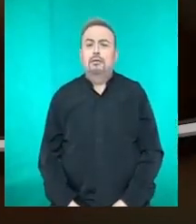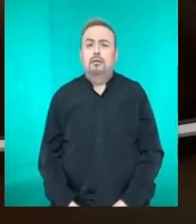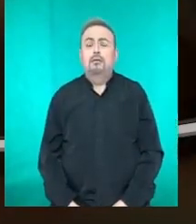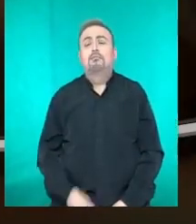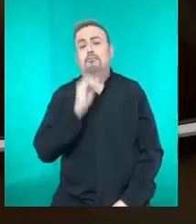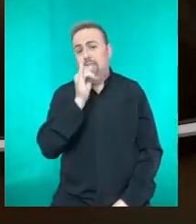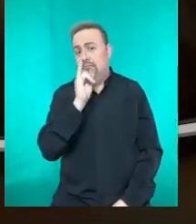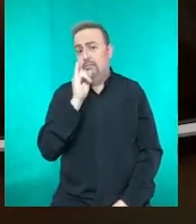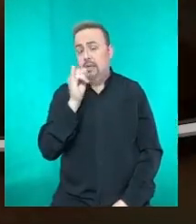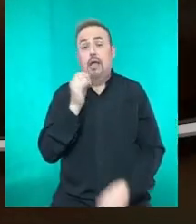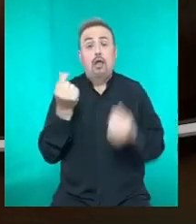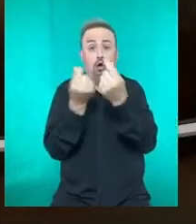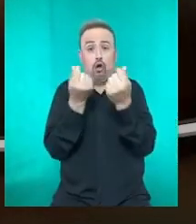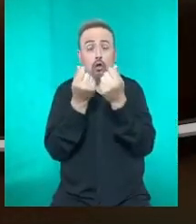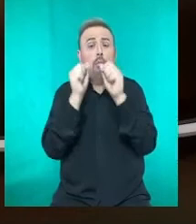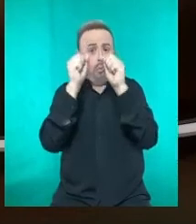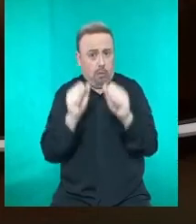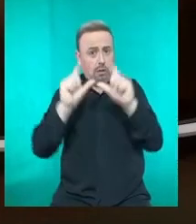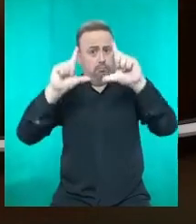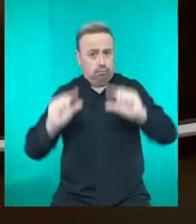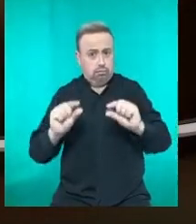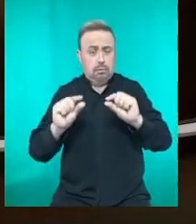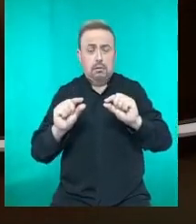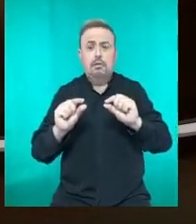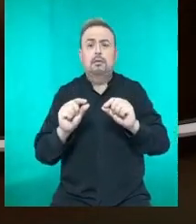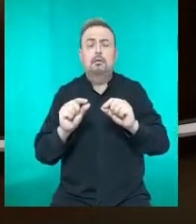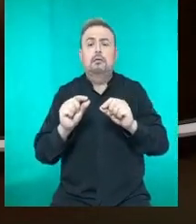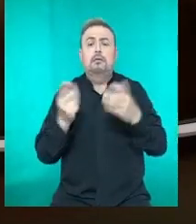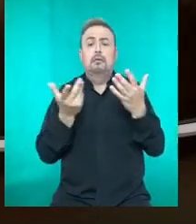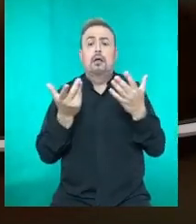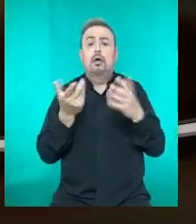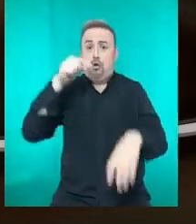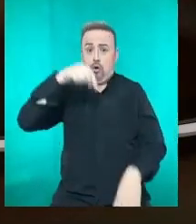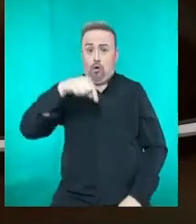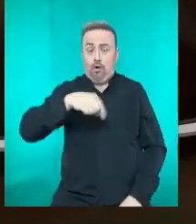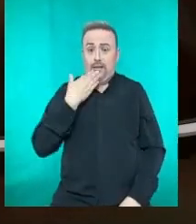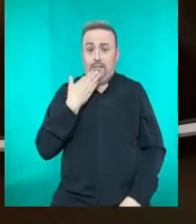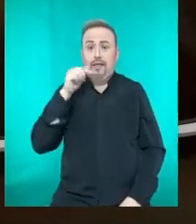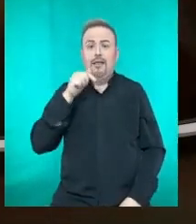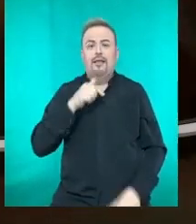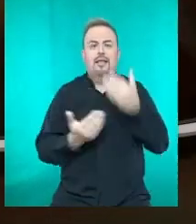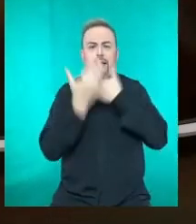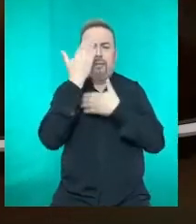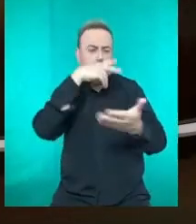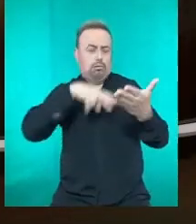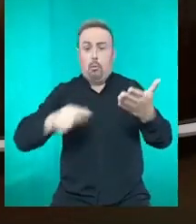supuesto, los costos se pueden disminuir. De hecho, también hoy, en la mañana leía muy